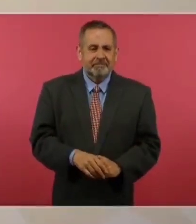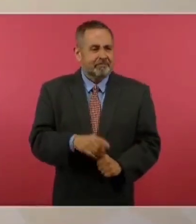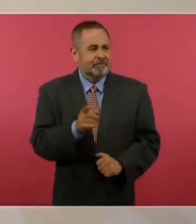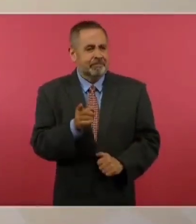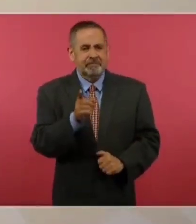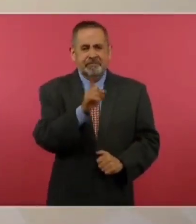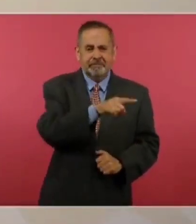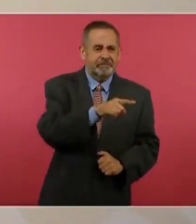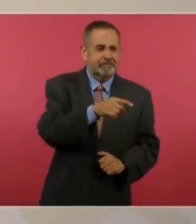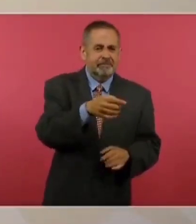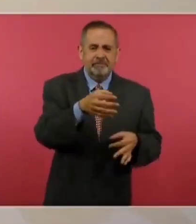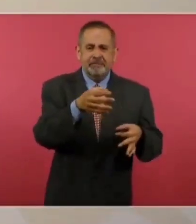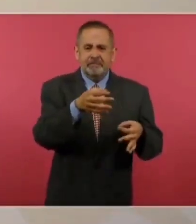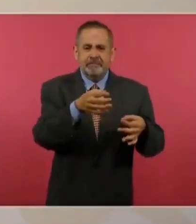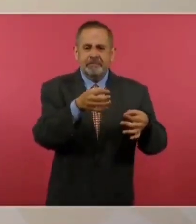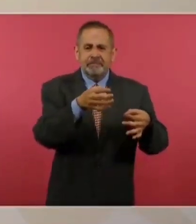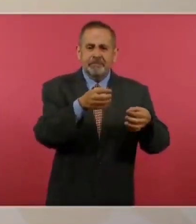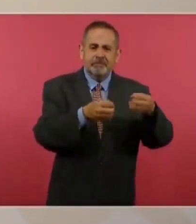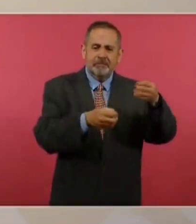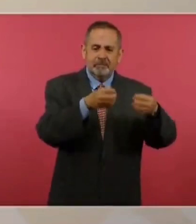magistrados